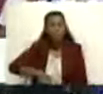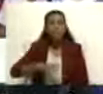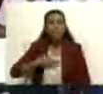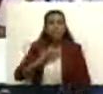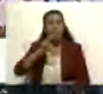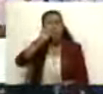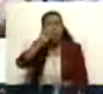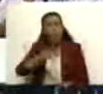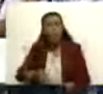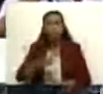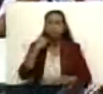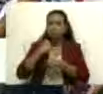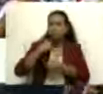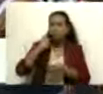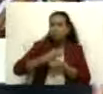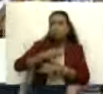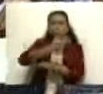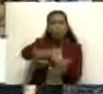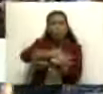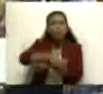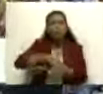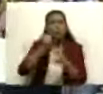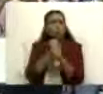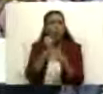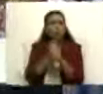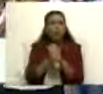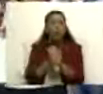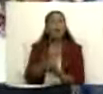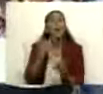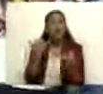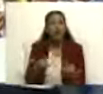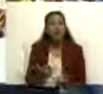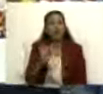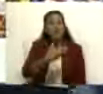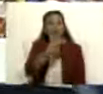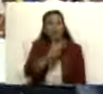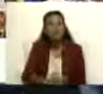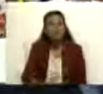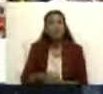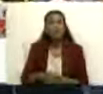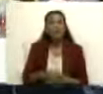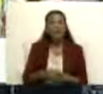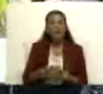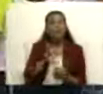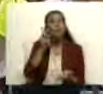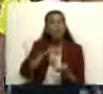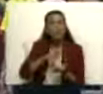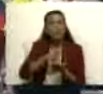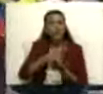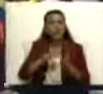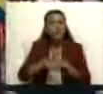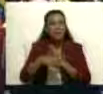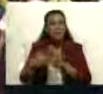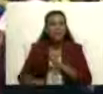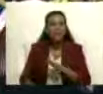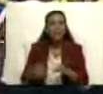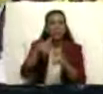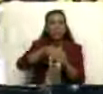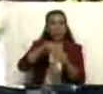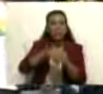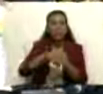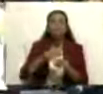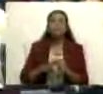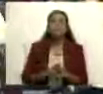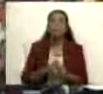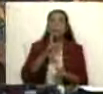día, tarde, noche en las calles, y vamos este domingo, 3 de diciembre, a la participación de la